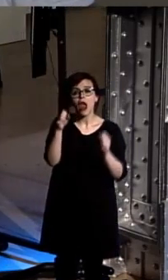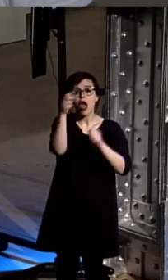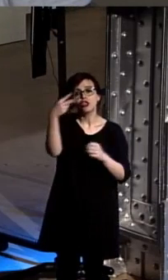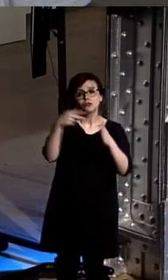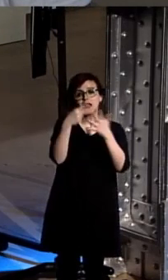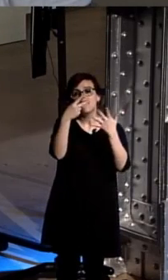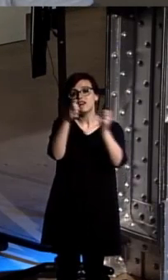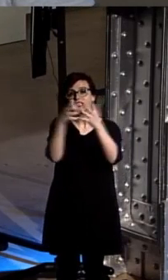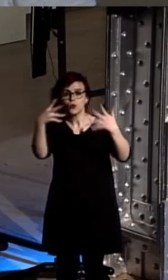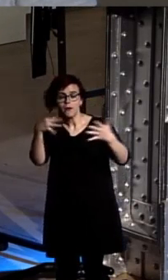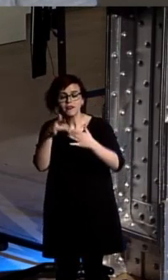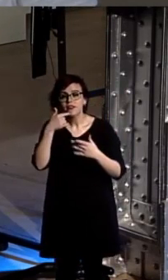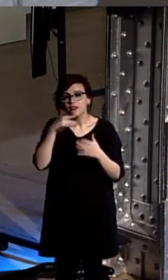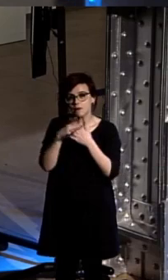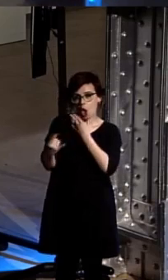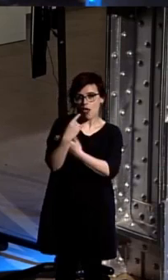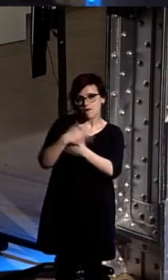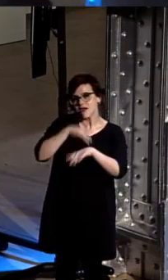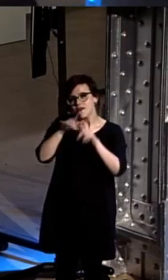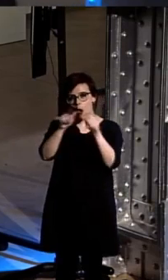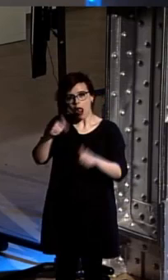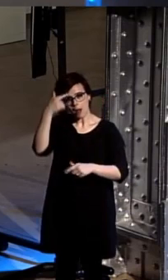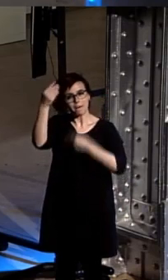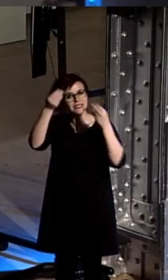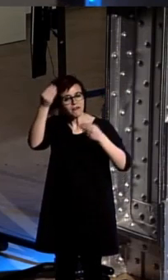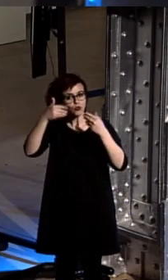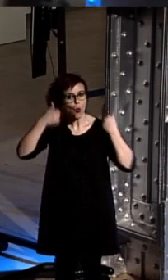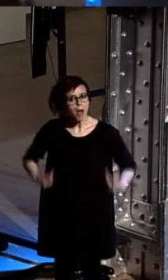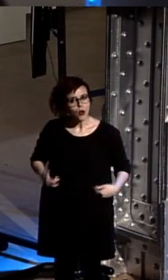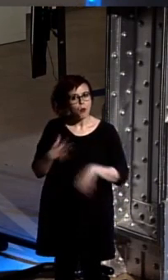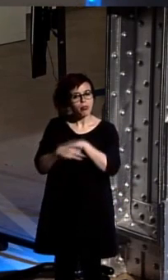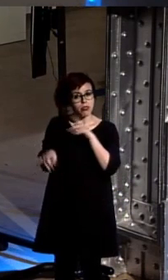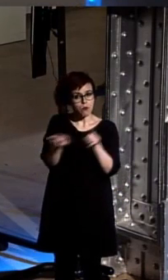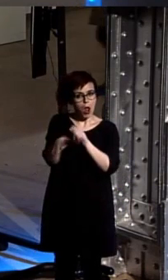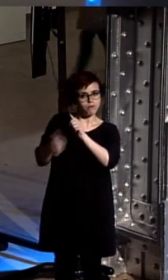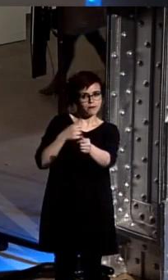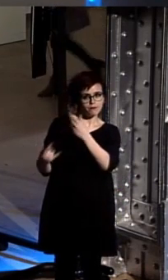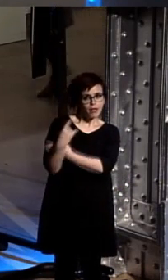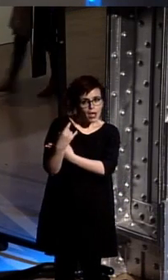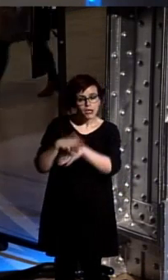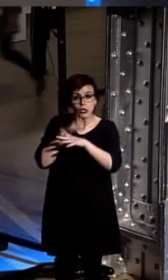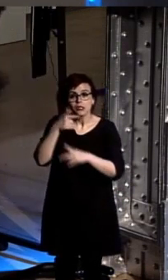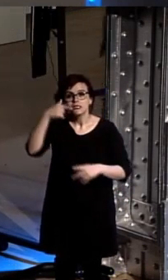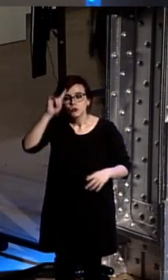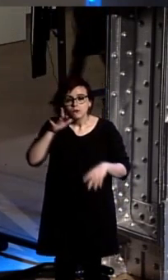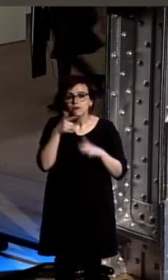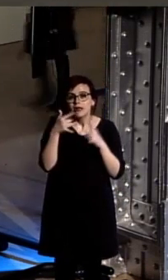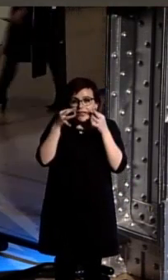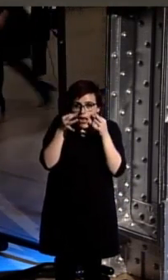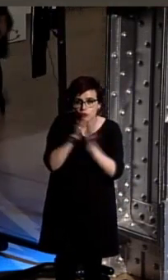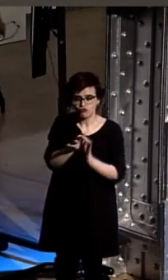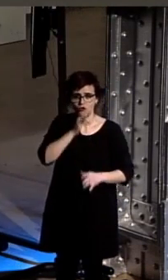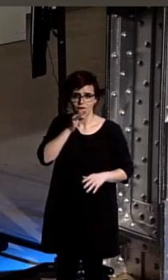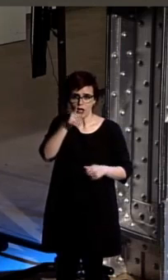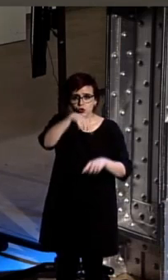de engañarnos y de emular el pensamiento humano. Otra puede ser mejorarnos. Es decir, vimos hoy un montón de instancias en las cuales nosotros